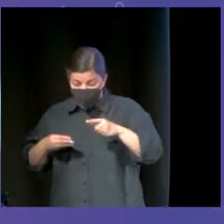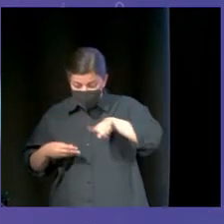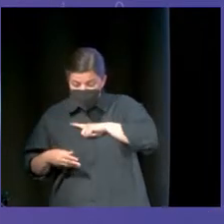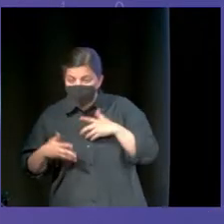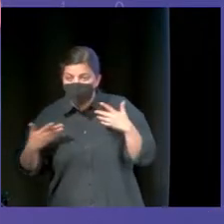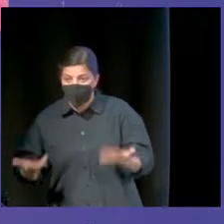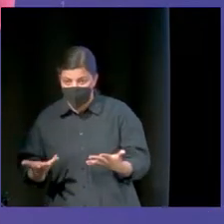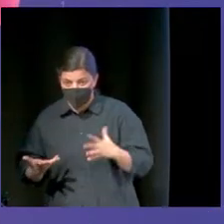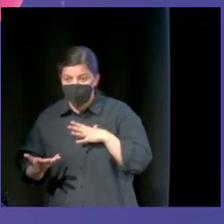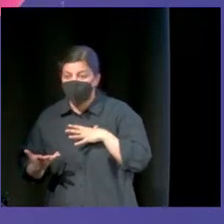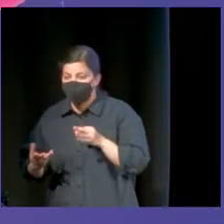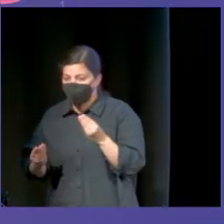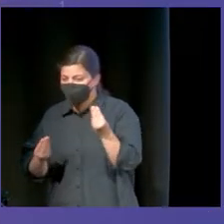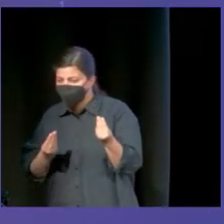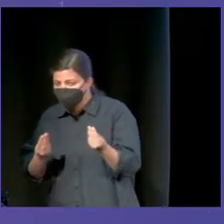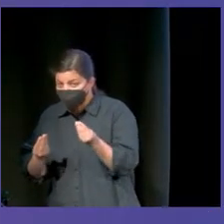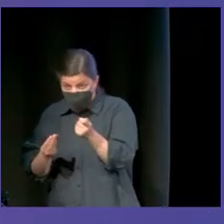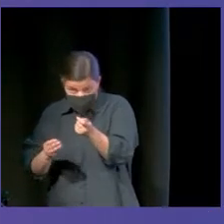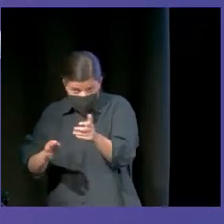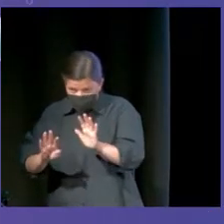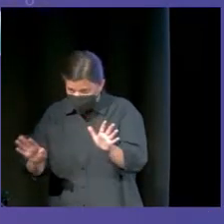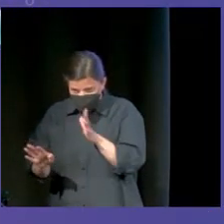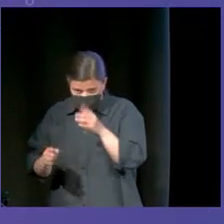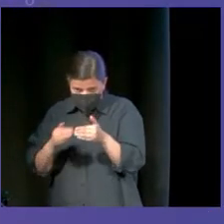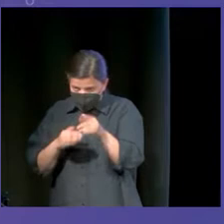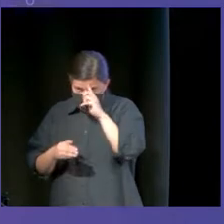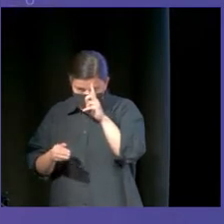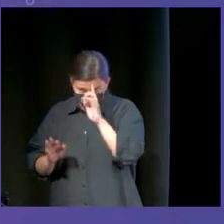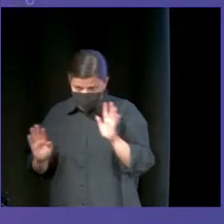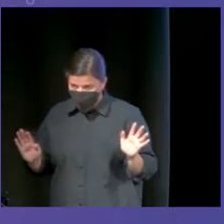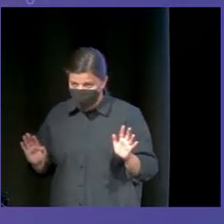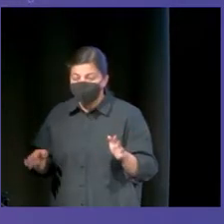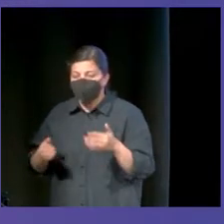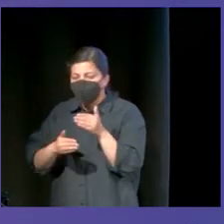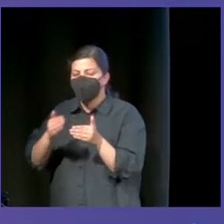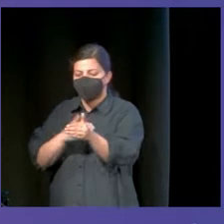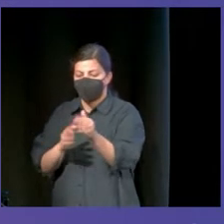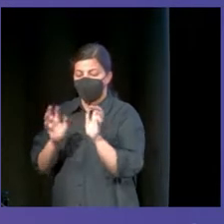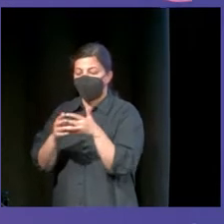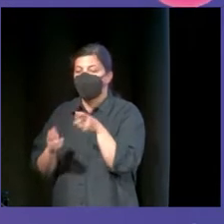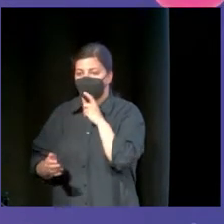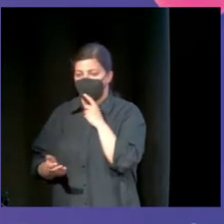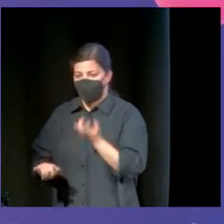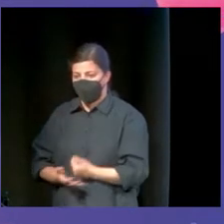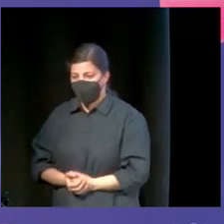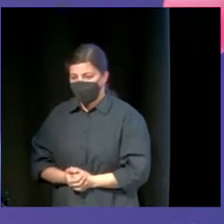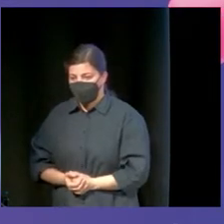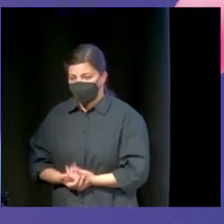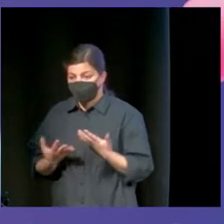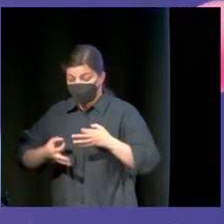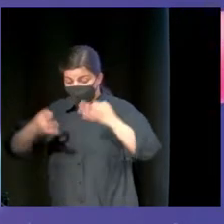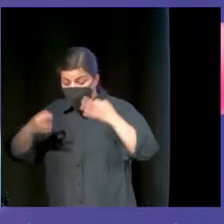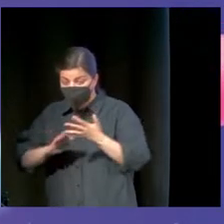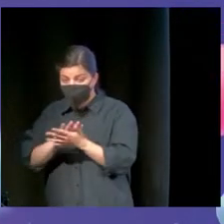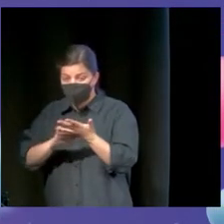y podemos intuir pero poquito porque nunca se sabe cómo va a ser el futuro de internet y justo hablábamos